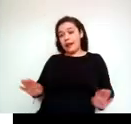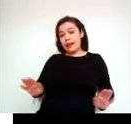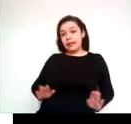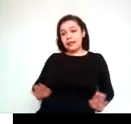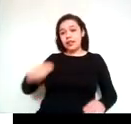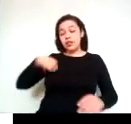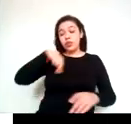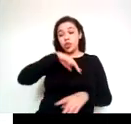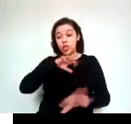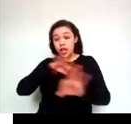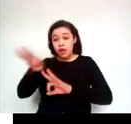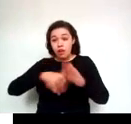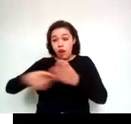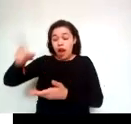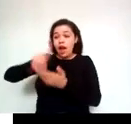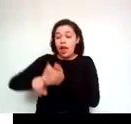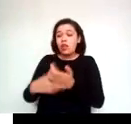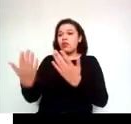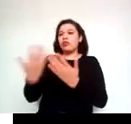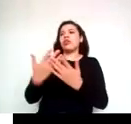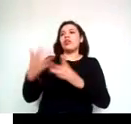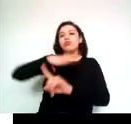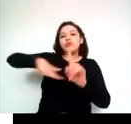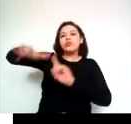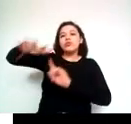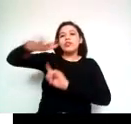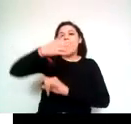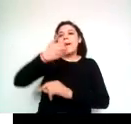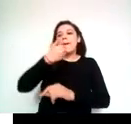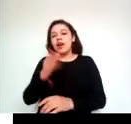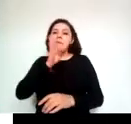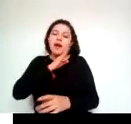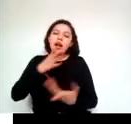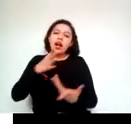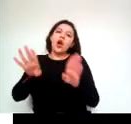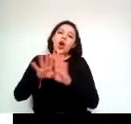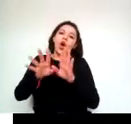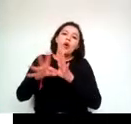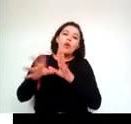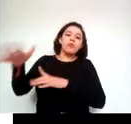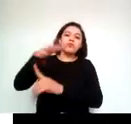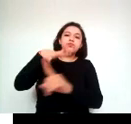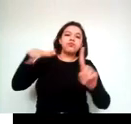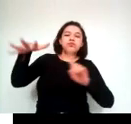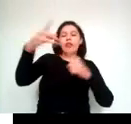nuestros trabajadores o nuestros colaboradores dentro de la institución, cómo es el ambiente y muchos aspectos que vamos a revisar un poquito